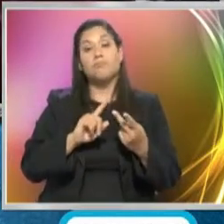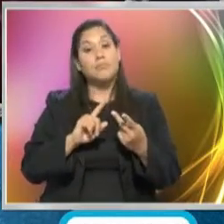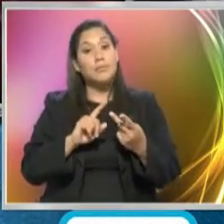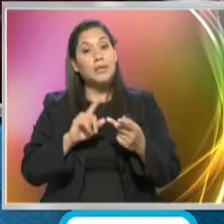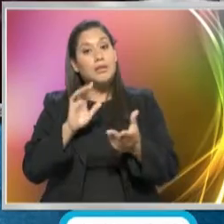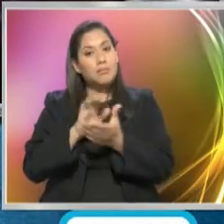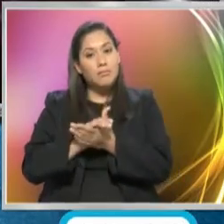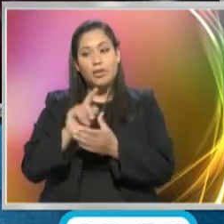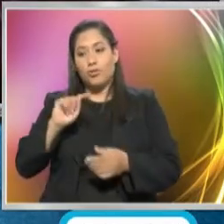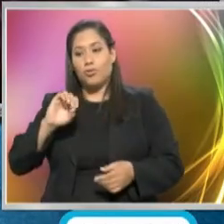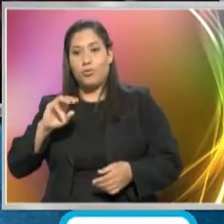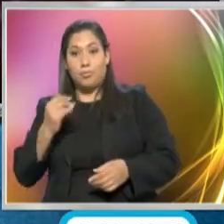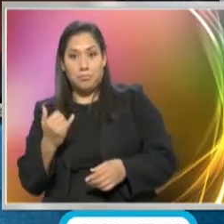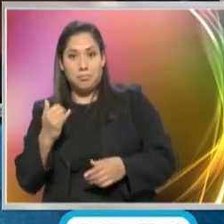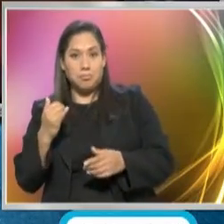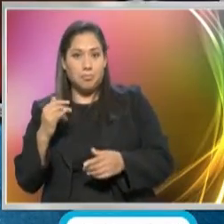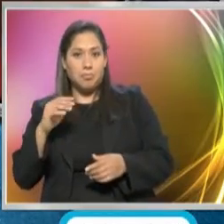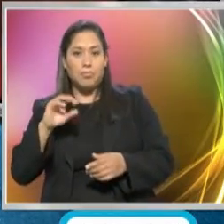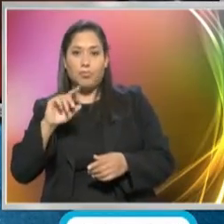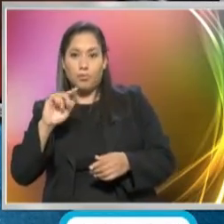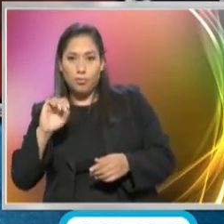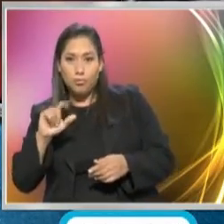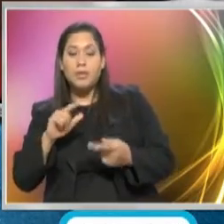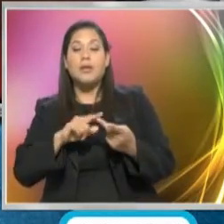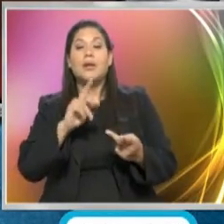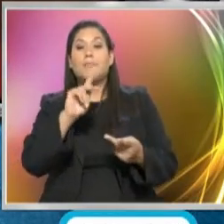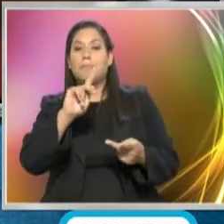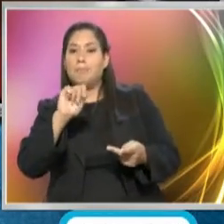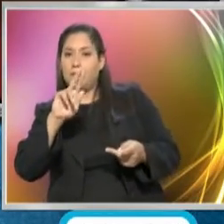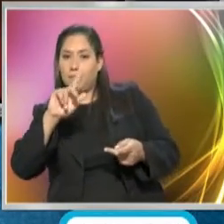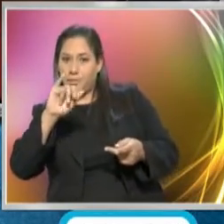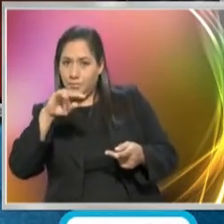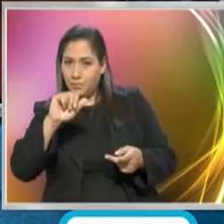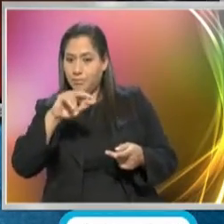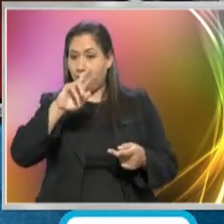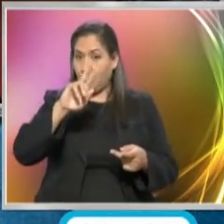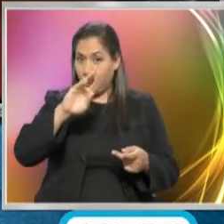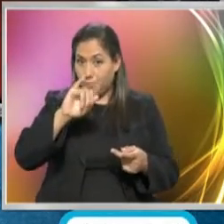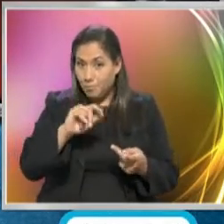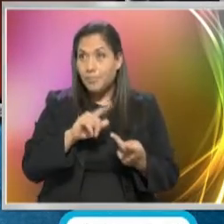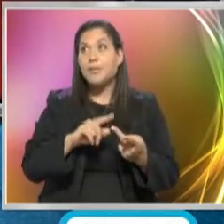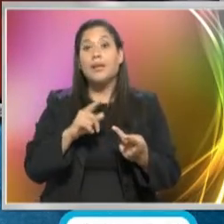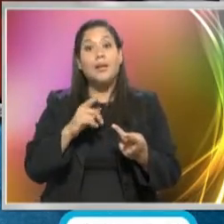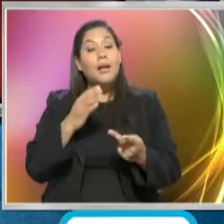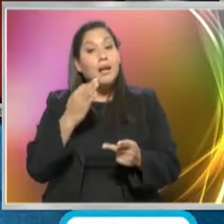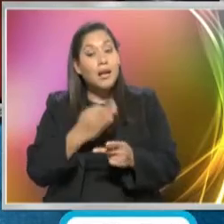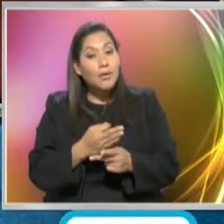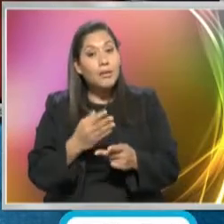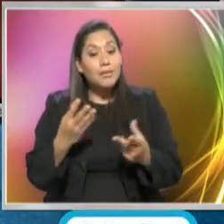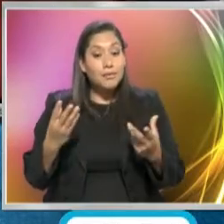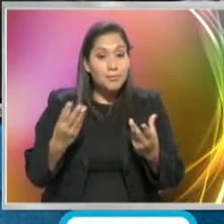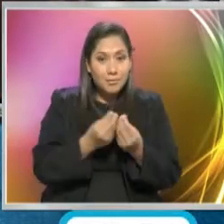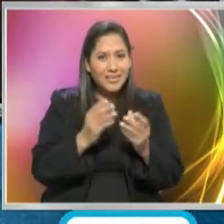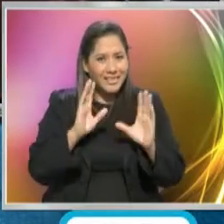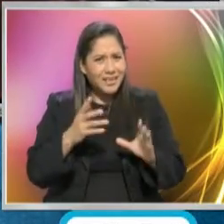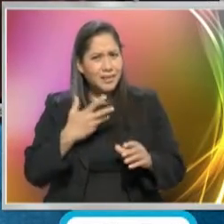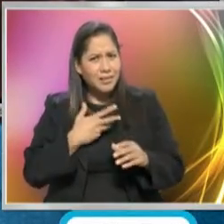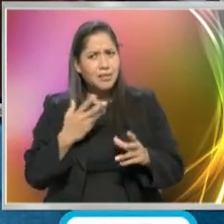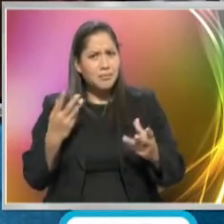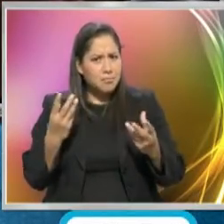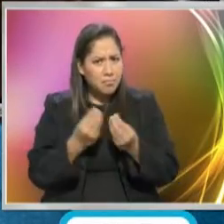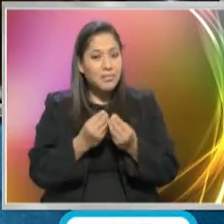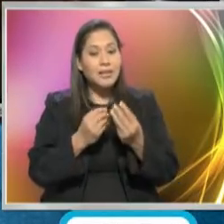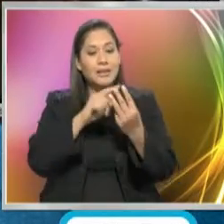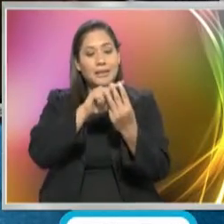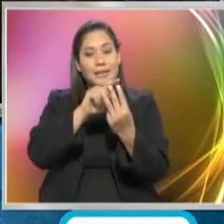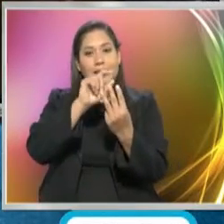casada con Tommy Motola el día de hoy, Sí. Paulina Rubio. La Pau también lo hizo muy bien. Y ahorita se juntaron, bueno, ya tienen un rato que se